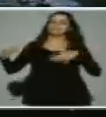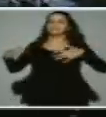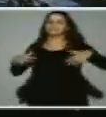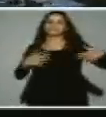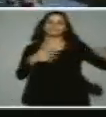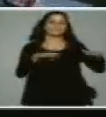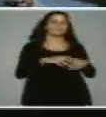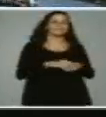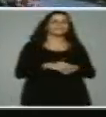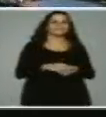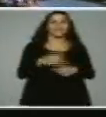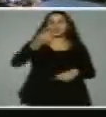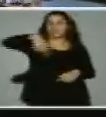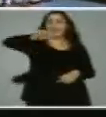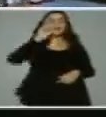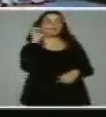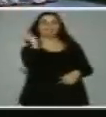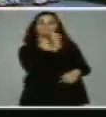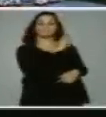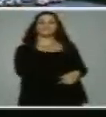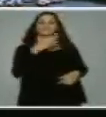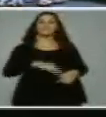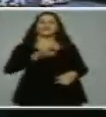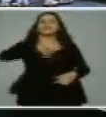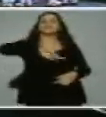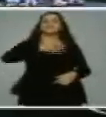Carnaval como ustedes pueden